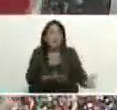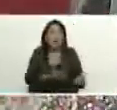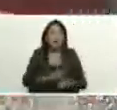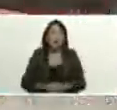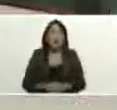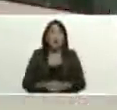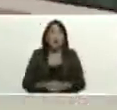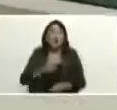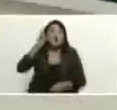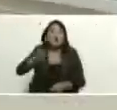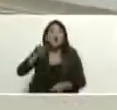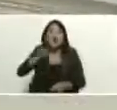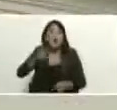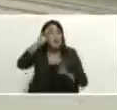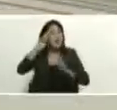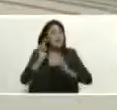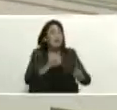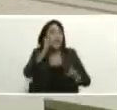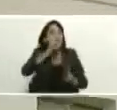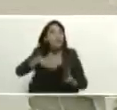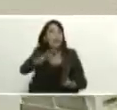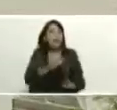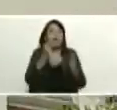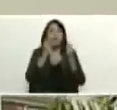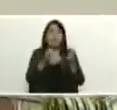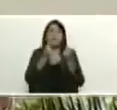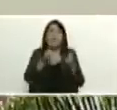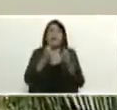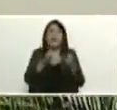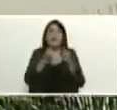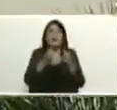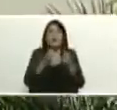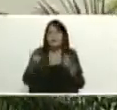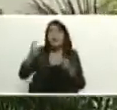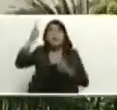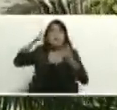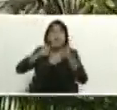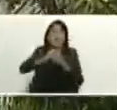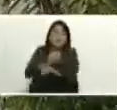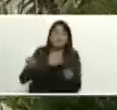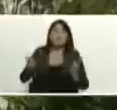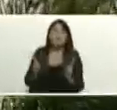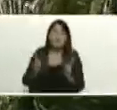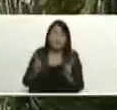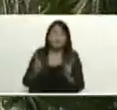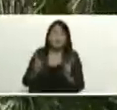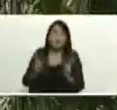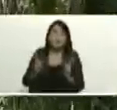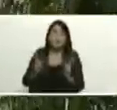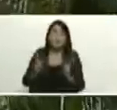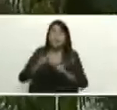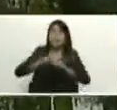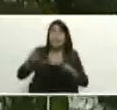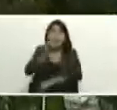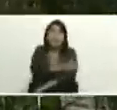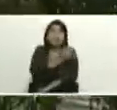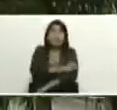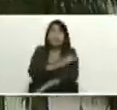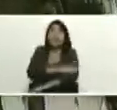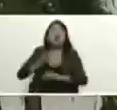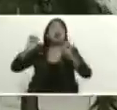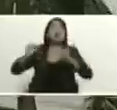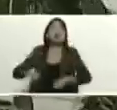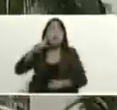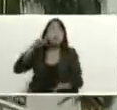han respetado al pueblo. Chávez se los dijo y ellos se atrevieron. Y